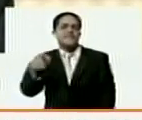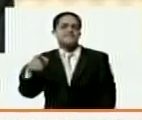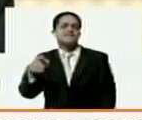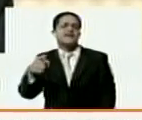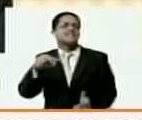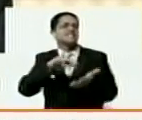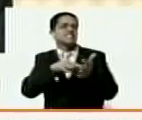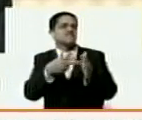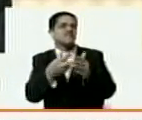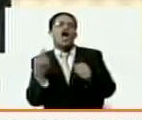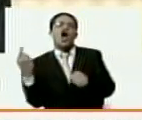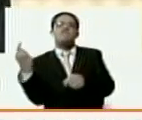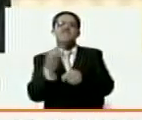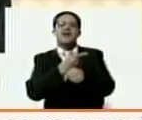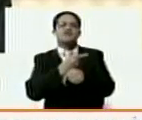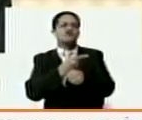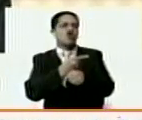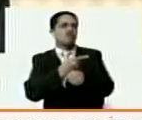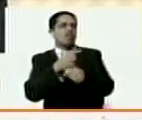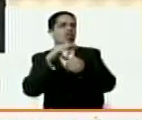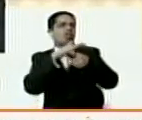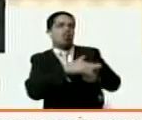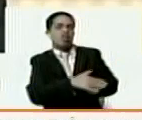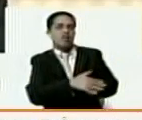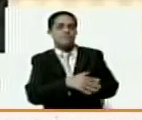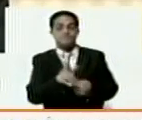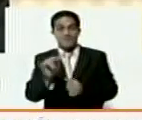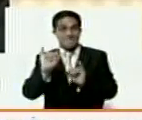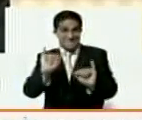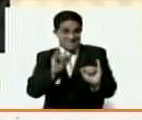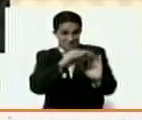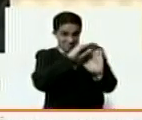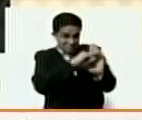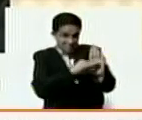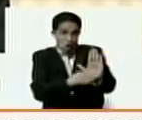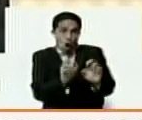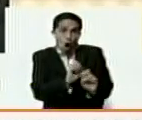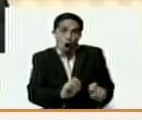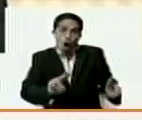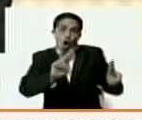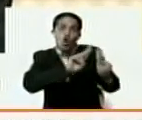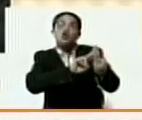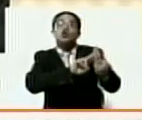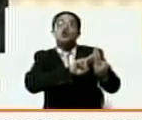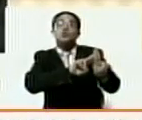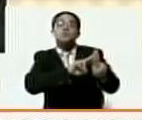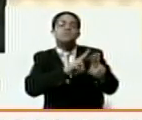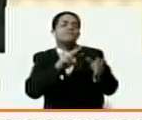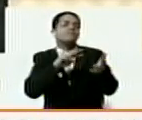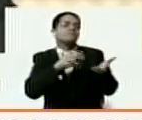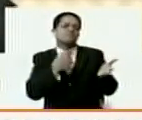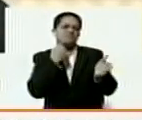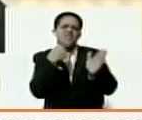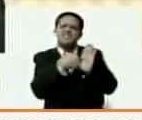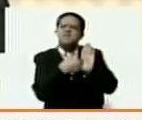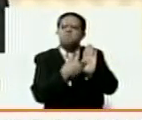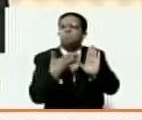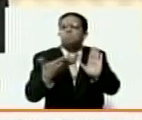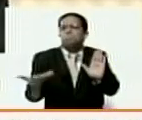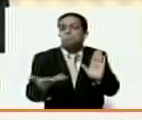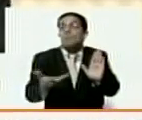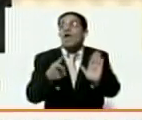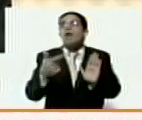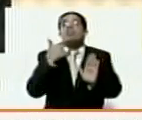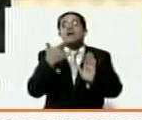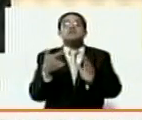En sus resoluciones, en la misma Carta de Naciones Unidas, es un acto de guerra. Y sin embargo se